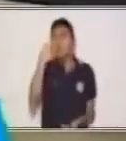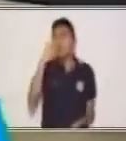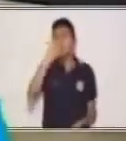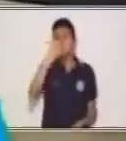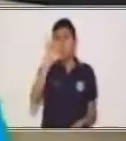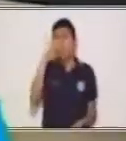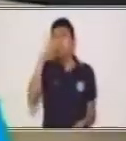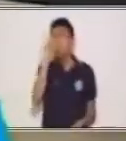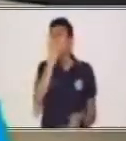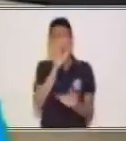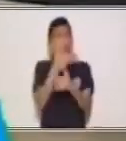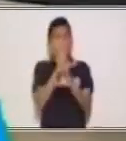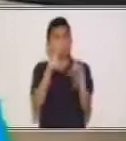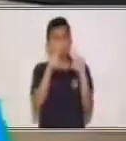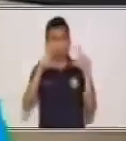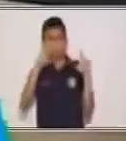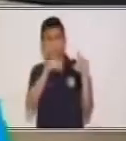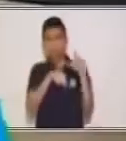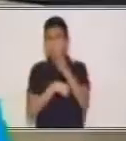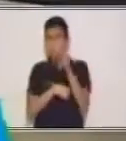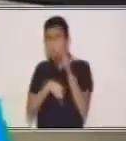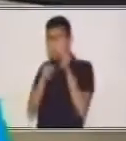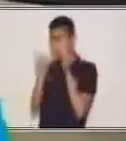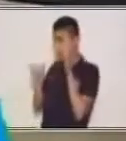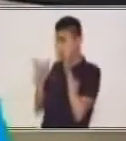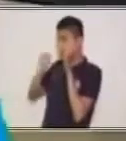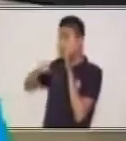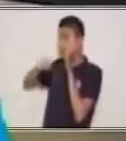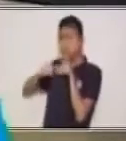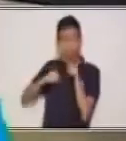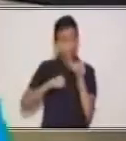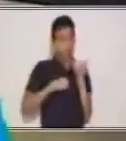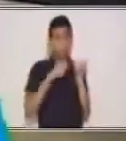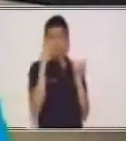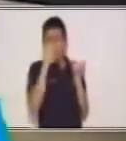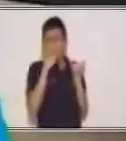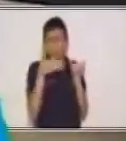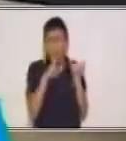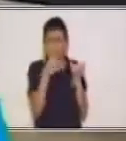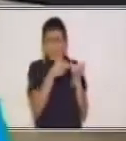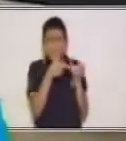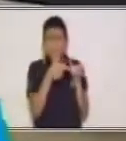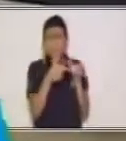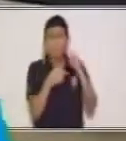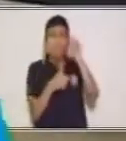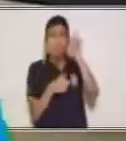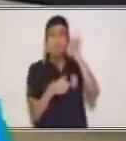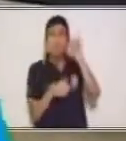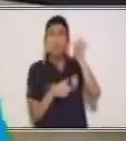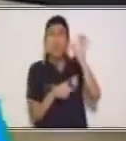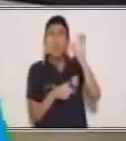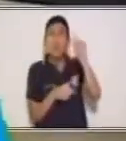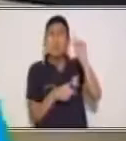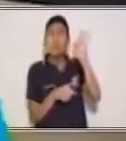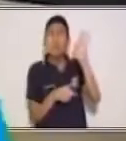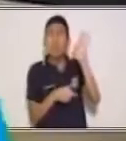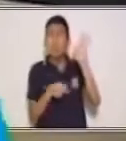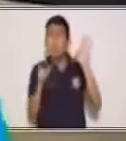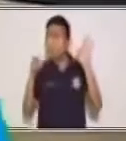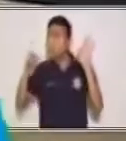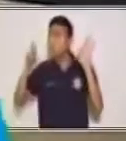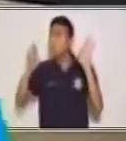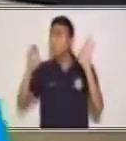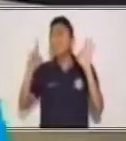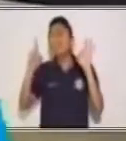tácito. El sujeto tácito es aquel que no encontramos en la oración, como vamos a ver en este